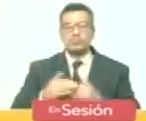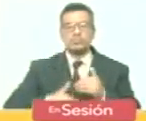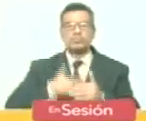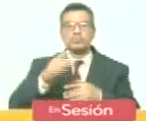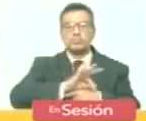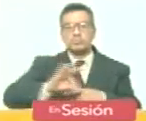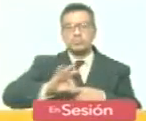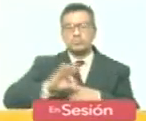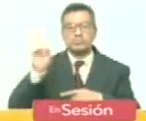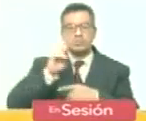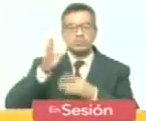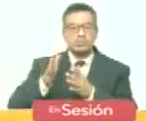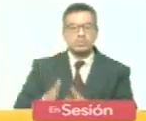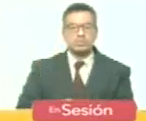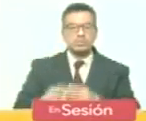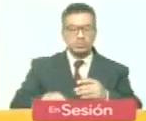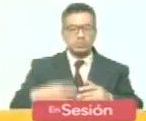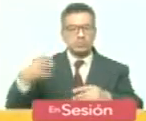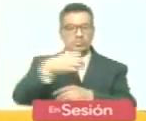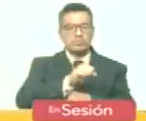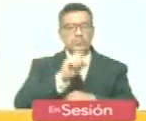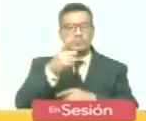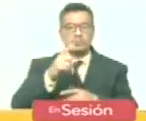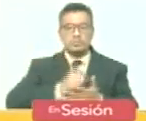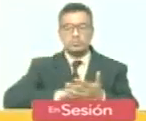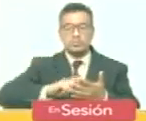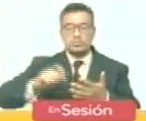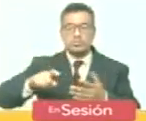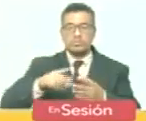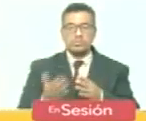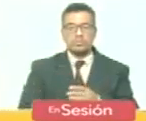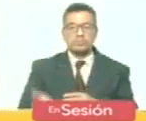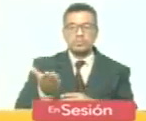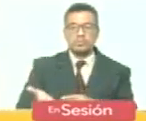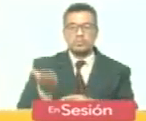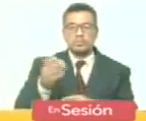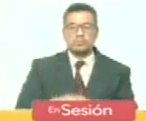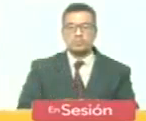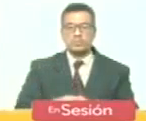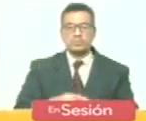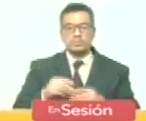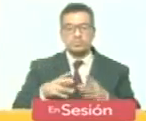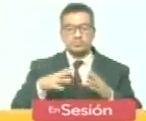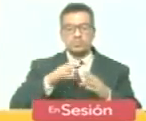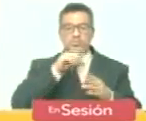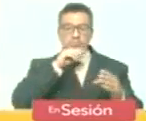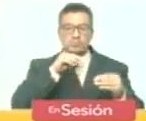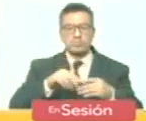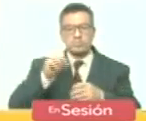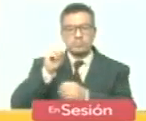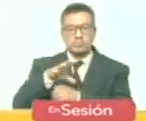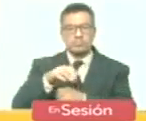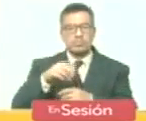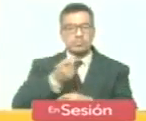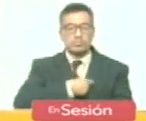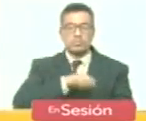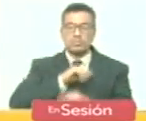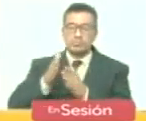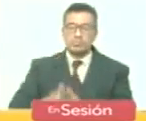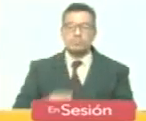fronteras venezolanas para alcanzar a ser una de las obras literarias más importantes del habla hispana. Una obra cargada